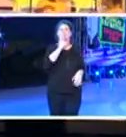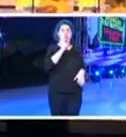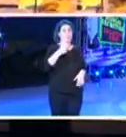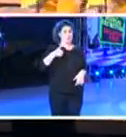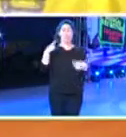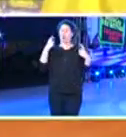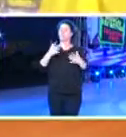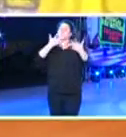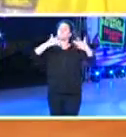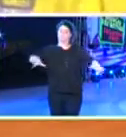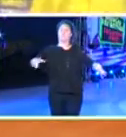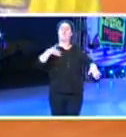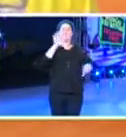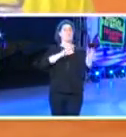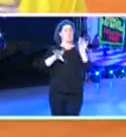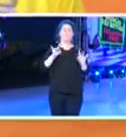Imparcial serán mis